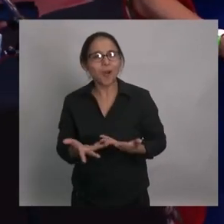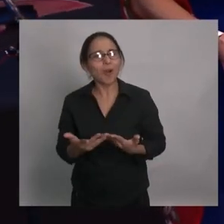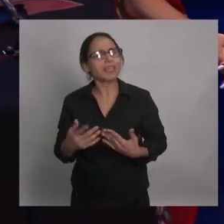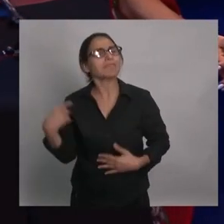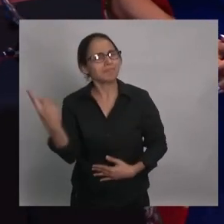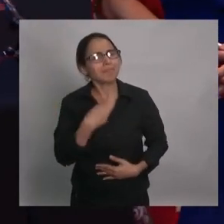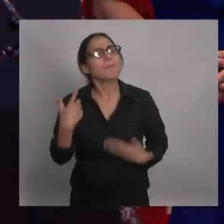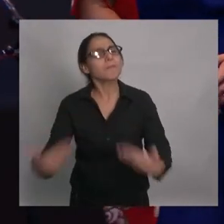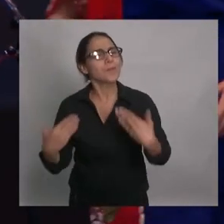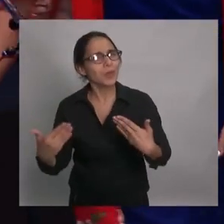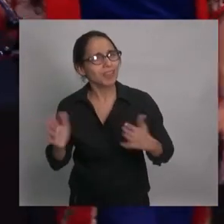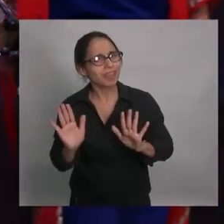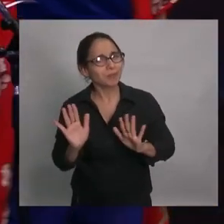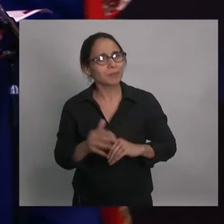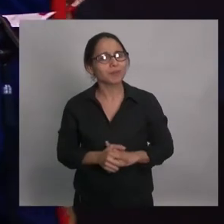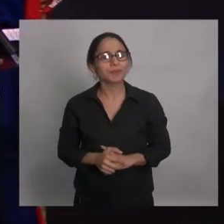gracias